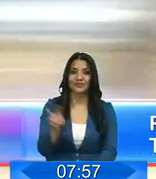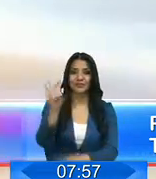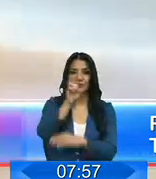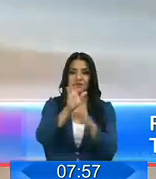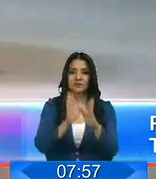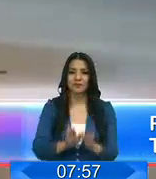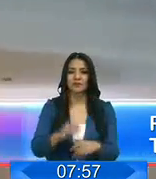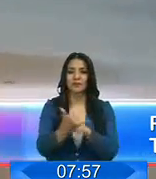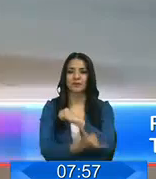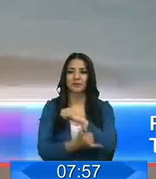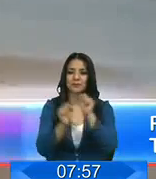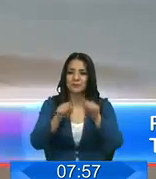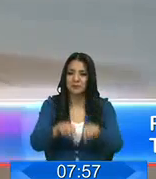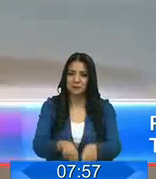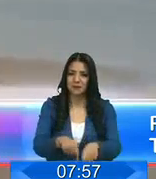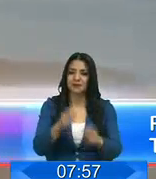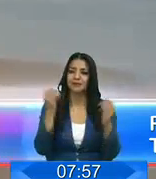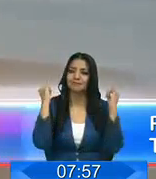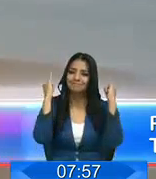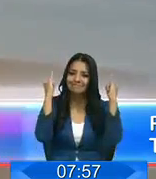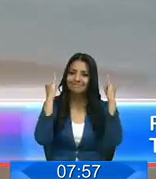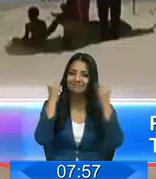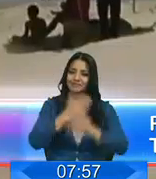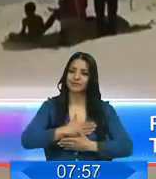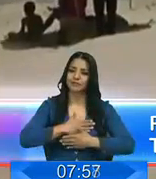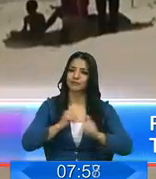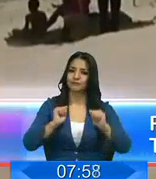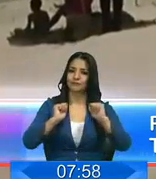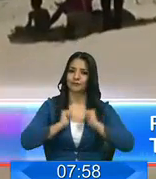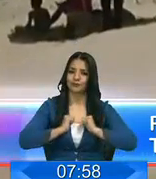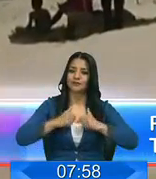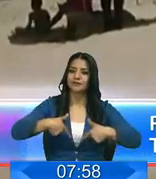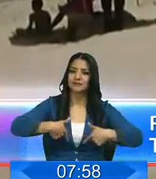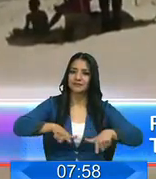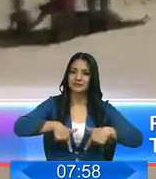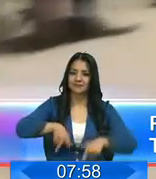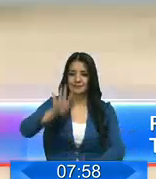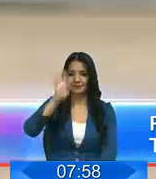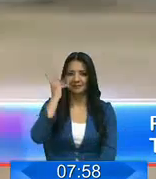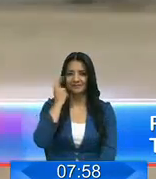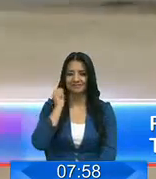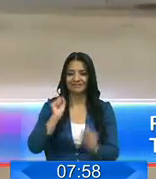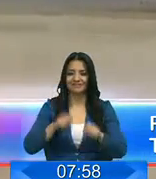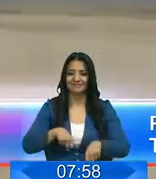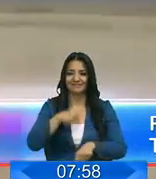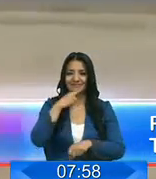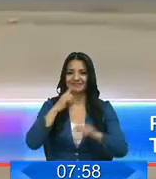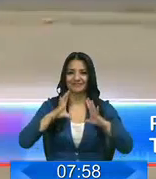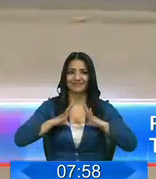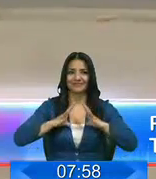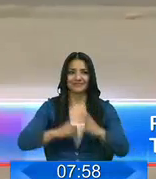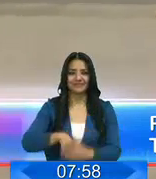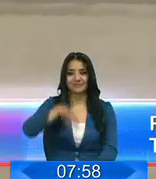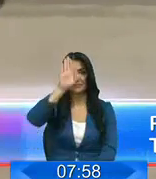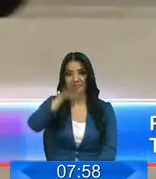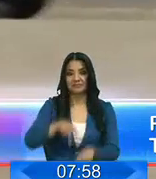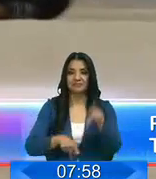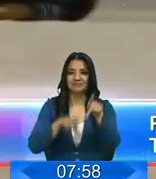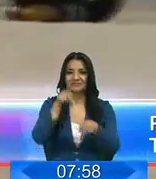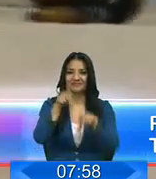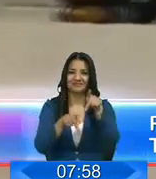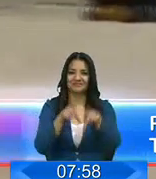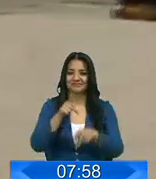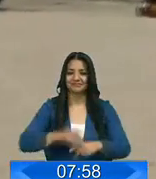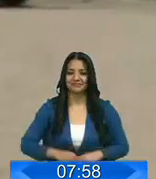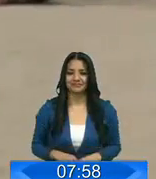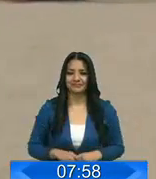y extranjeros que buscan divertirse y relajarse durante los 4 días de asueto. ¡Hola, vengan a Playas!